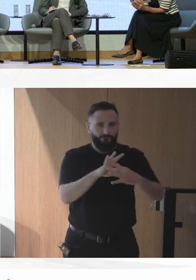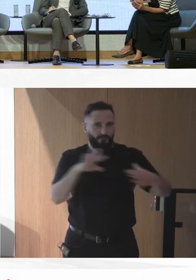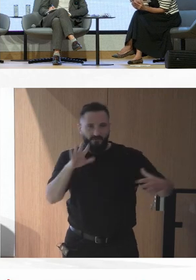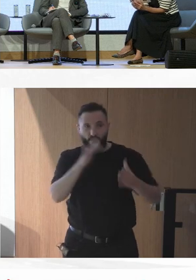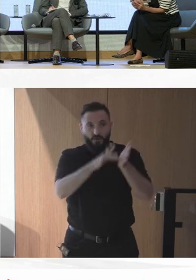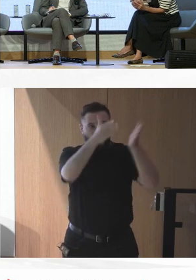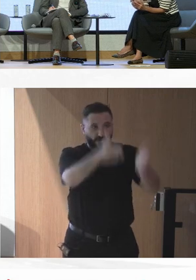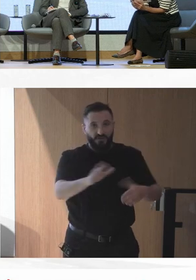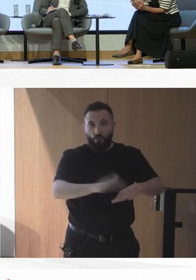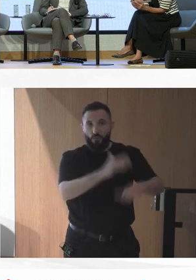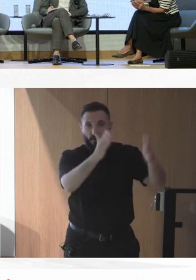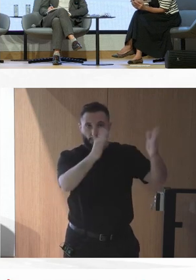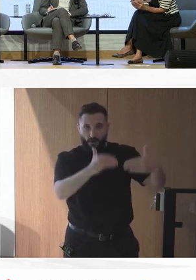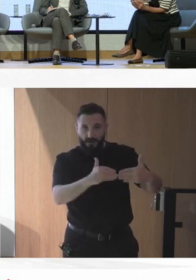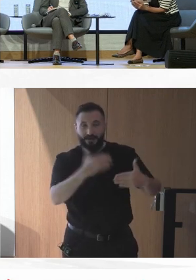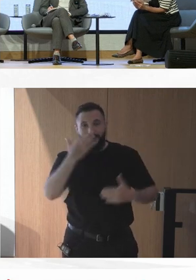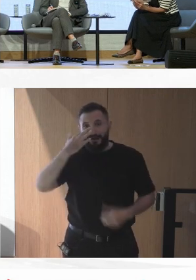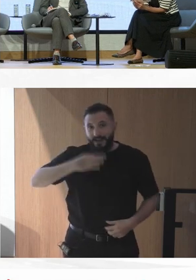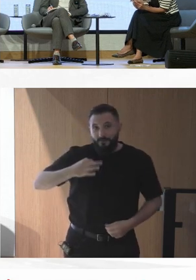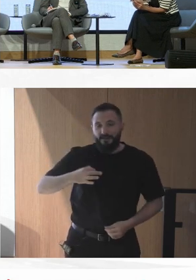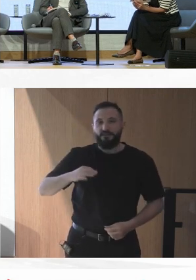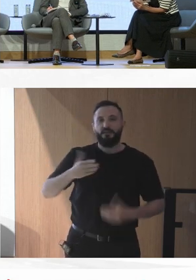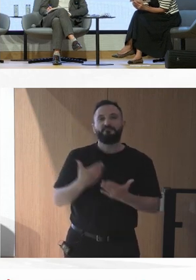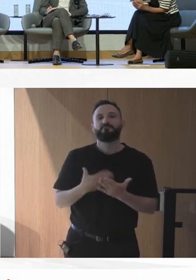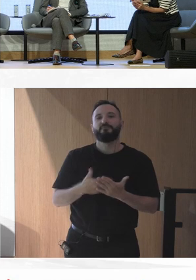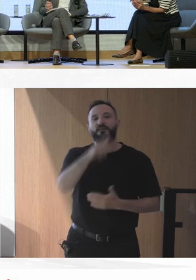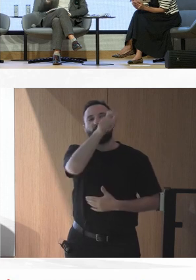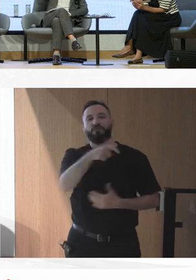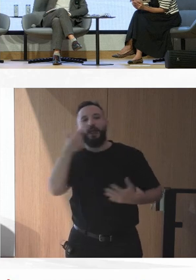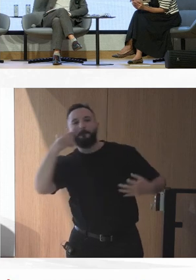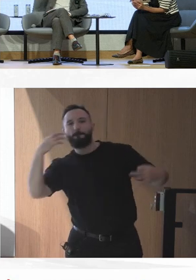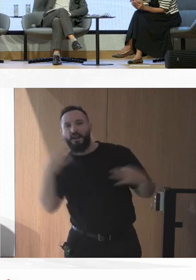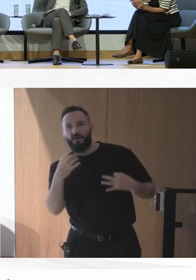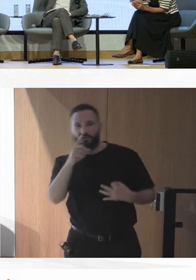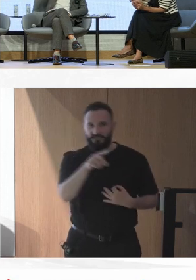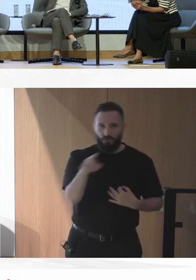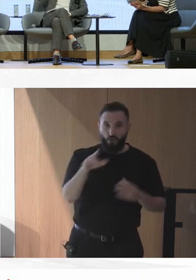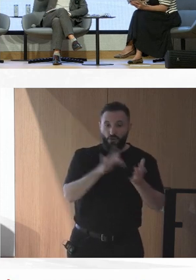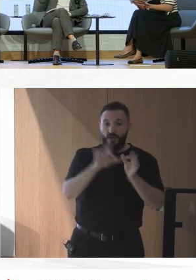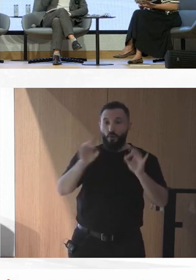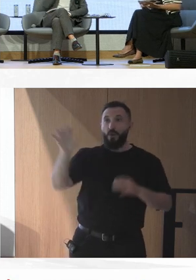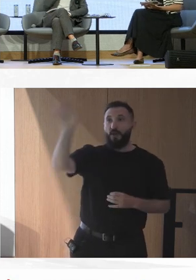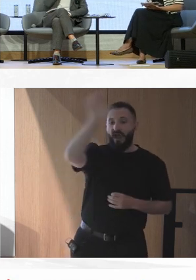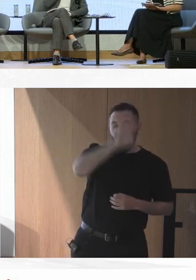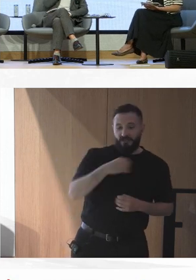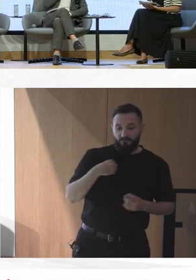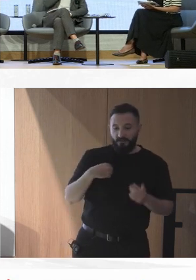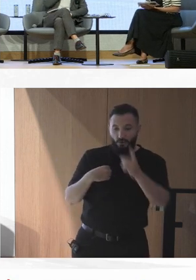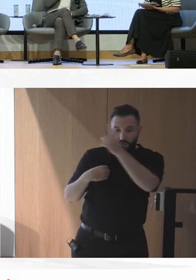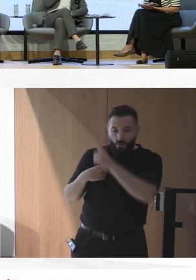considera no culpable, sino que ya sabemos que se fundamentan en la peligrosidad, ¿no?, y que, al igual que sucede en otros países, pues pueden